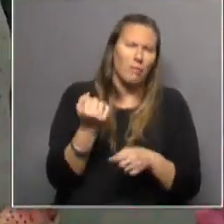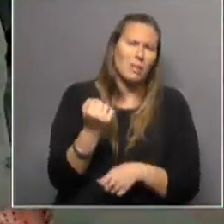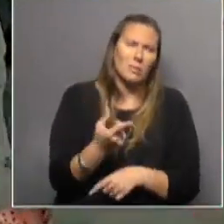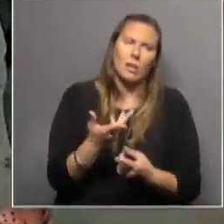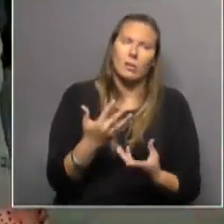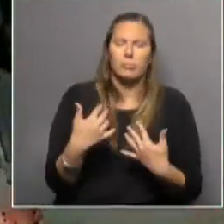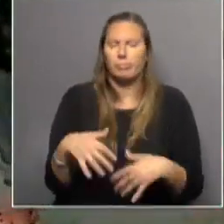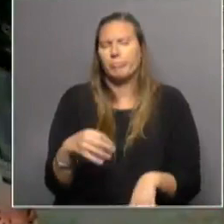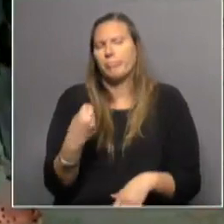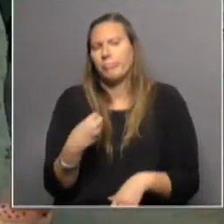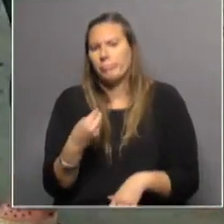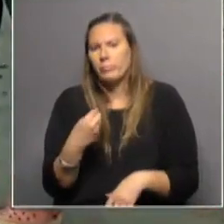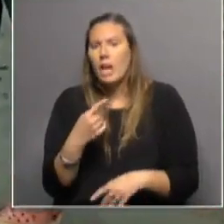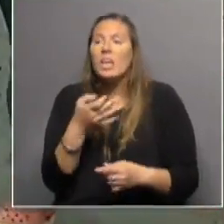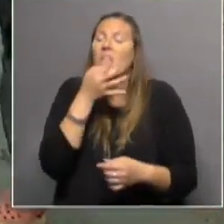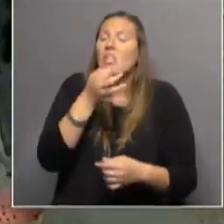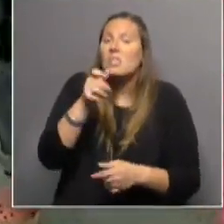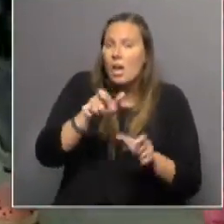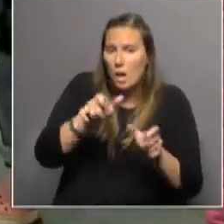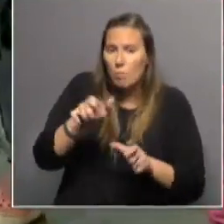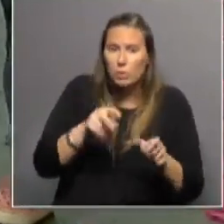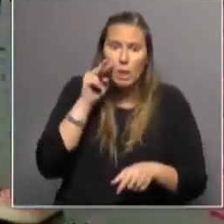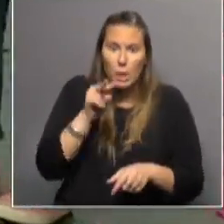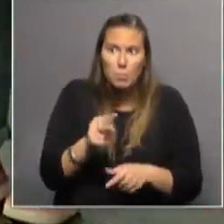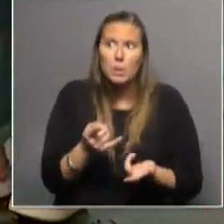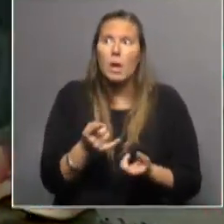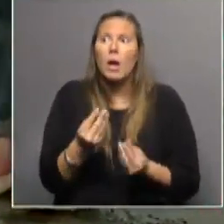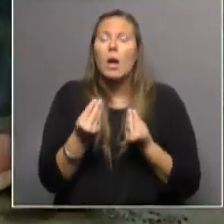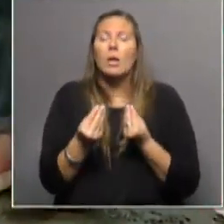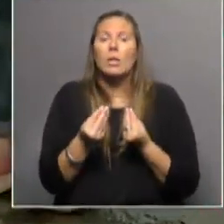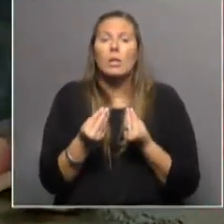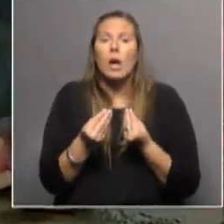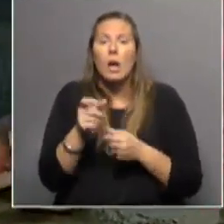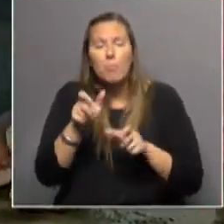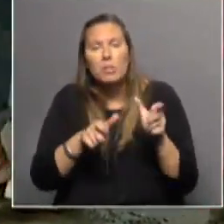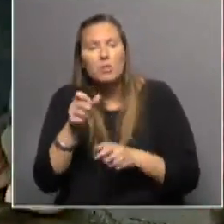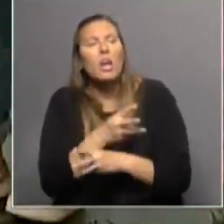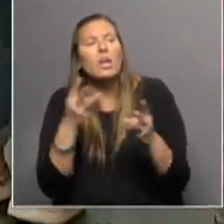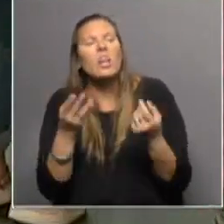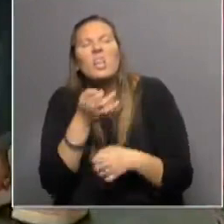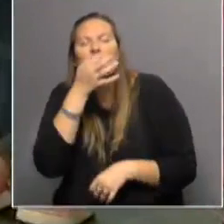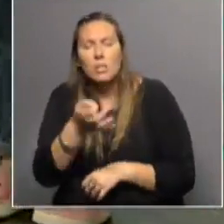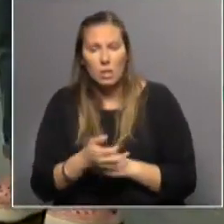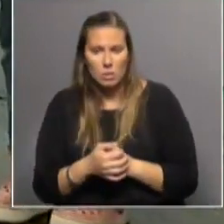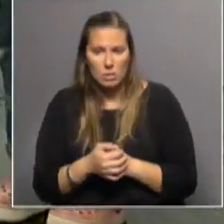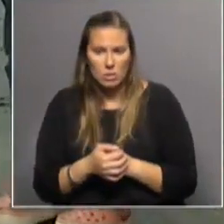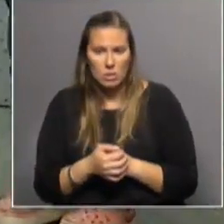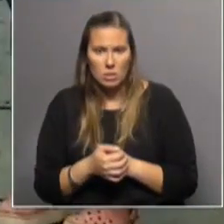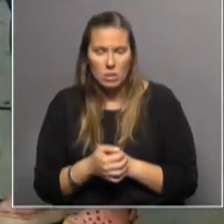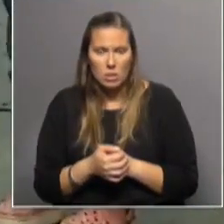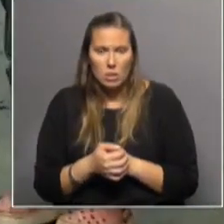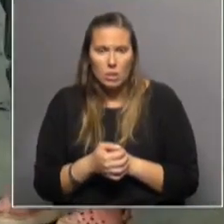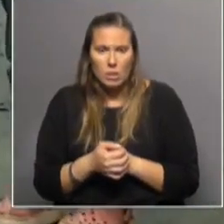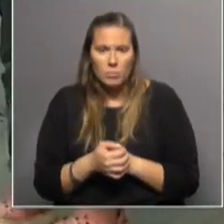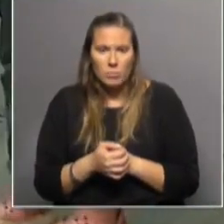¿Qué le decís a esas mujeres que están viendo a esos hombres, a esas personas en general que te están viendo